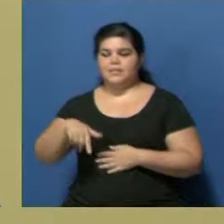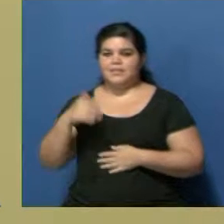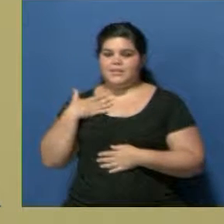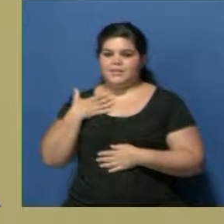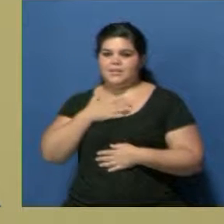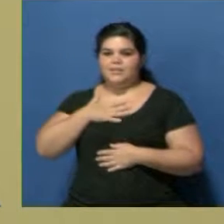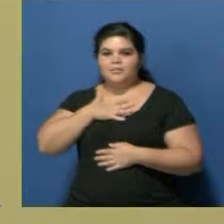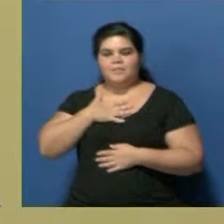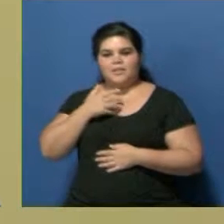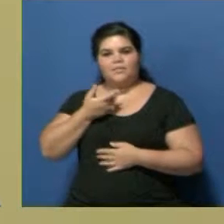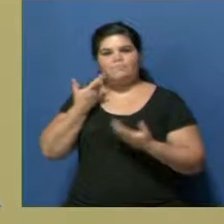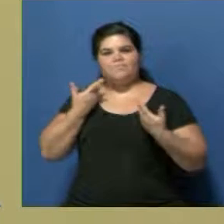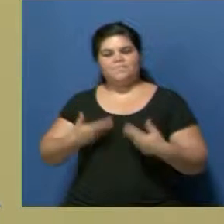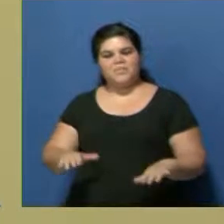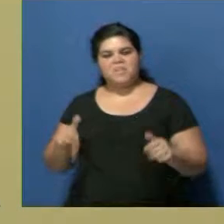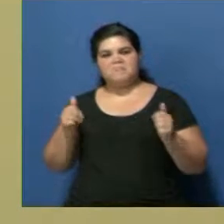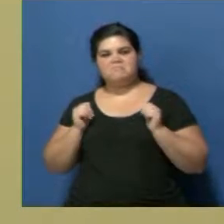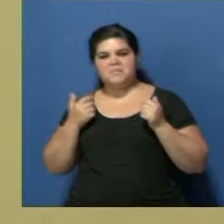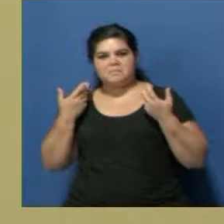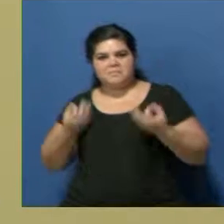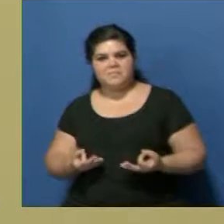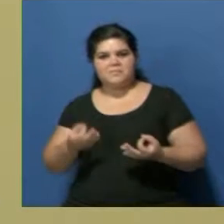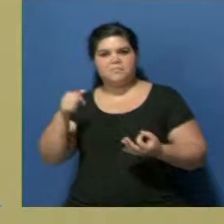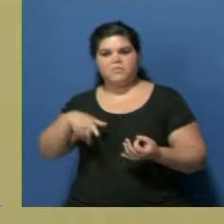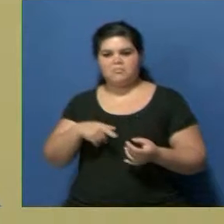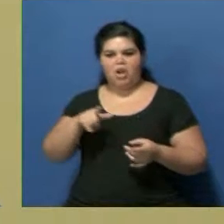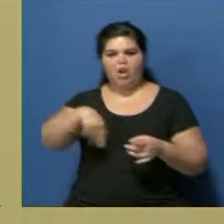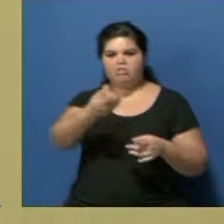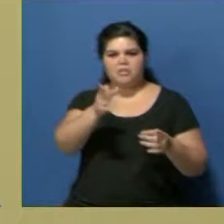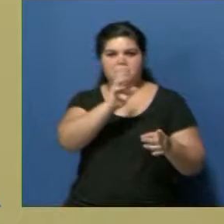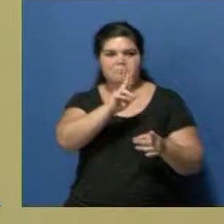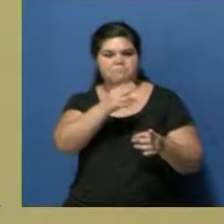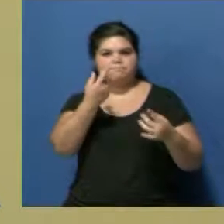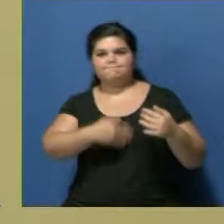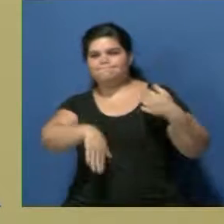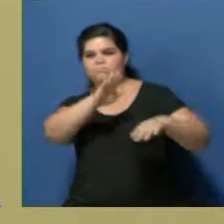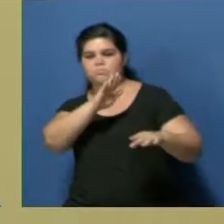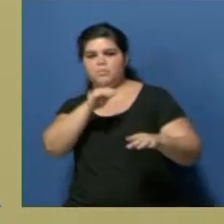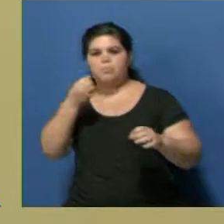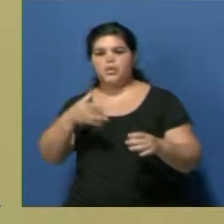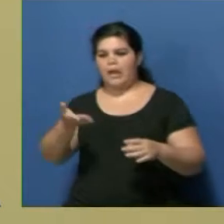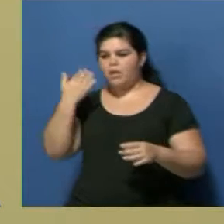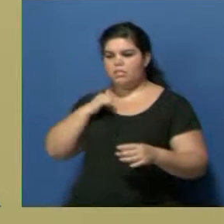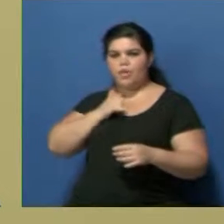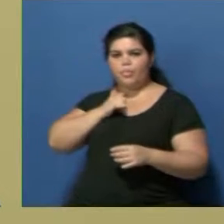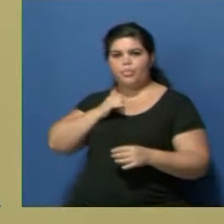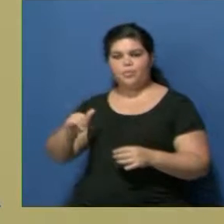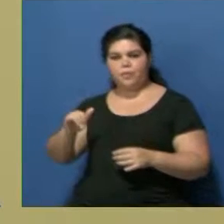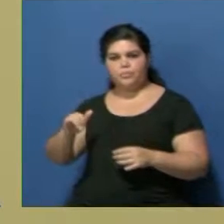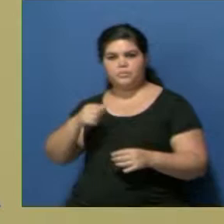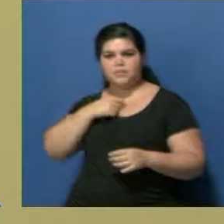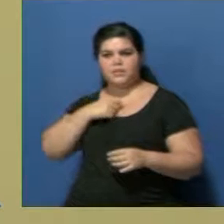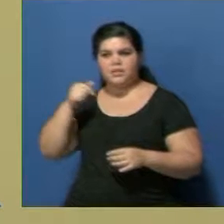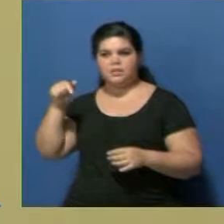mochila menos que el resto de las chicas, porque en su momento, cuando mis viejos deciden hacer la denuncia, esto me saca el peso de